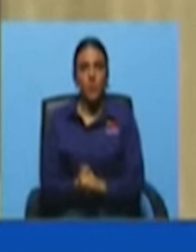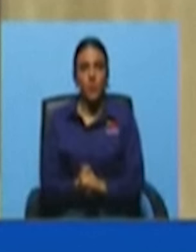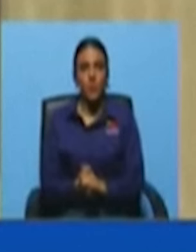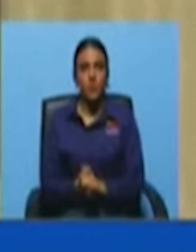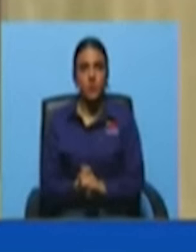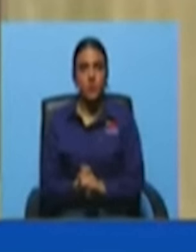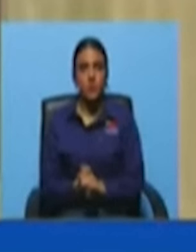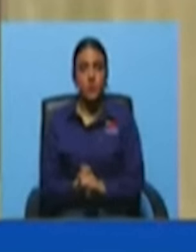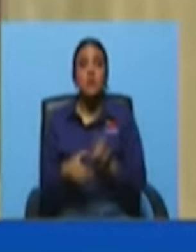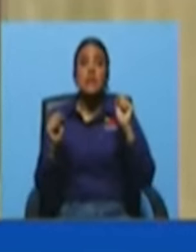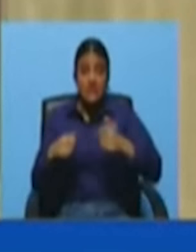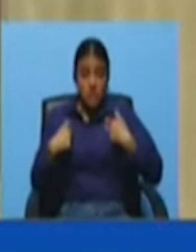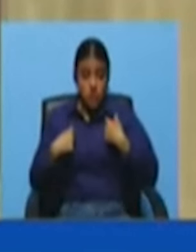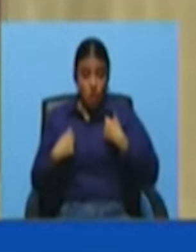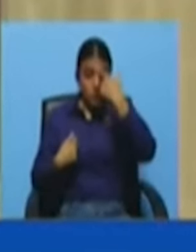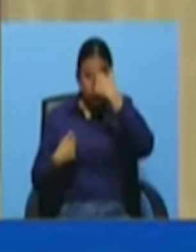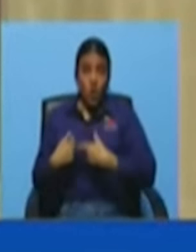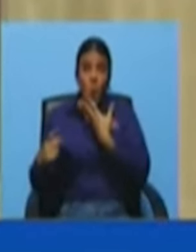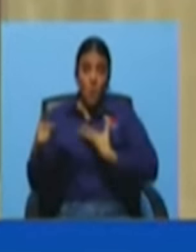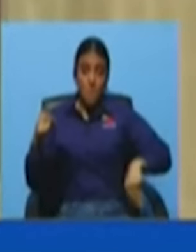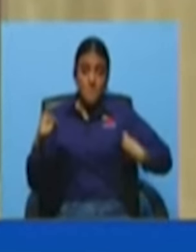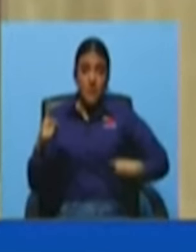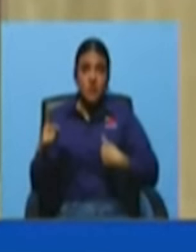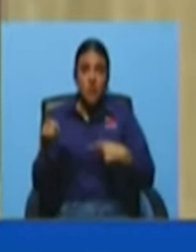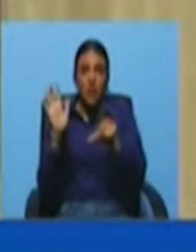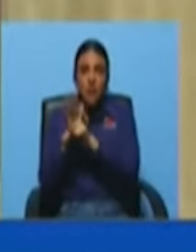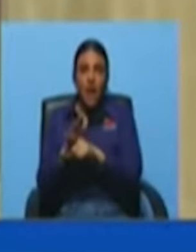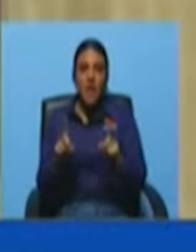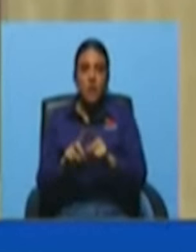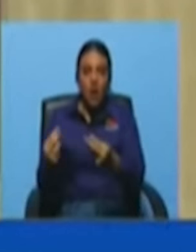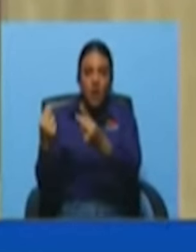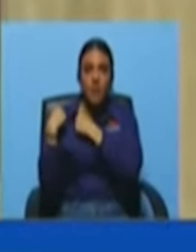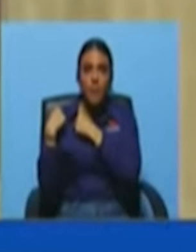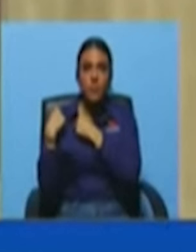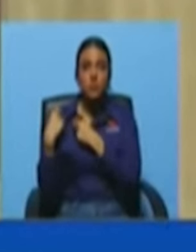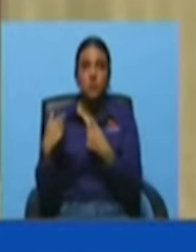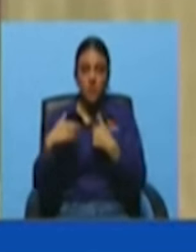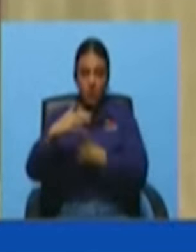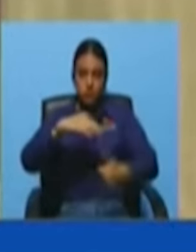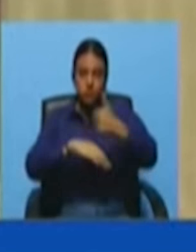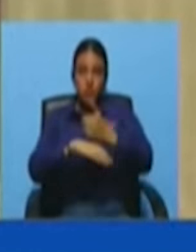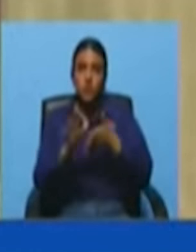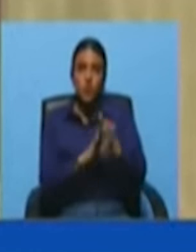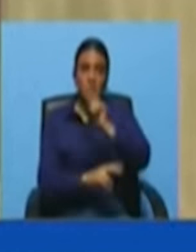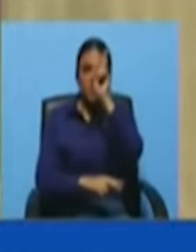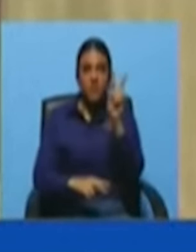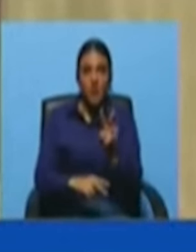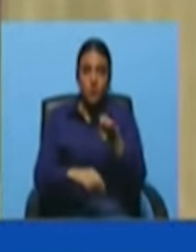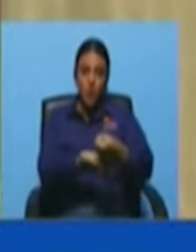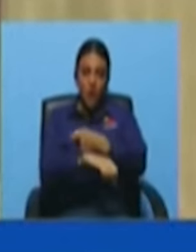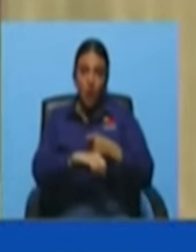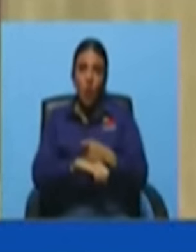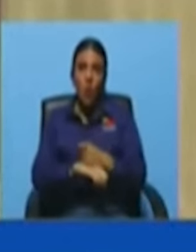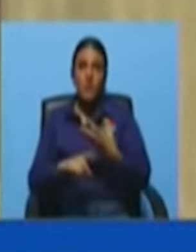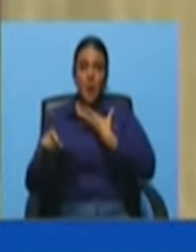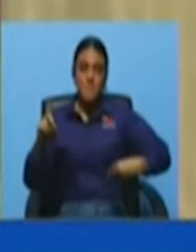Sí, compete en mis funciones constitucionales. El presidente de Venezuela, Nicolás Maduro, pidió el lunes mano de hierro a los poderes del Estado